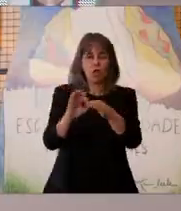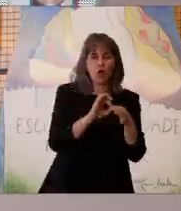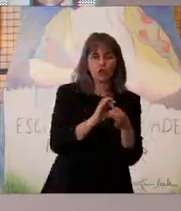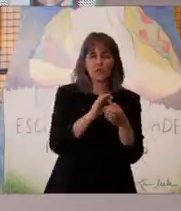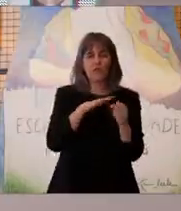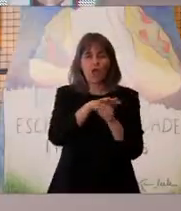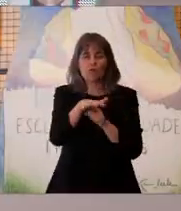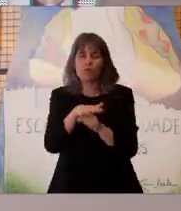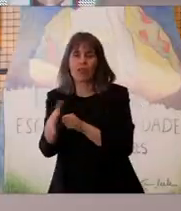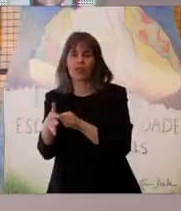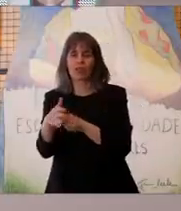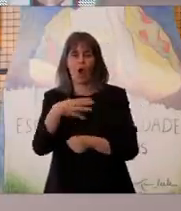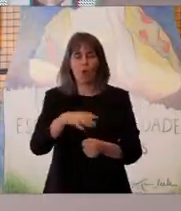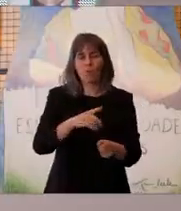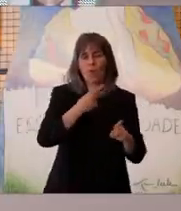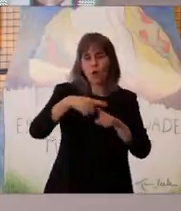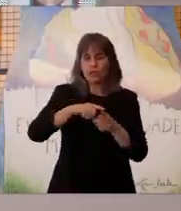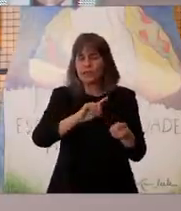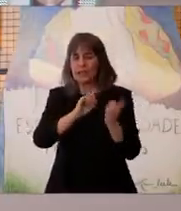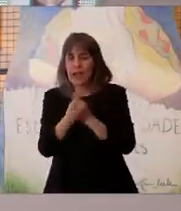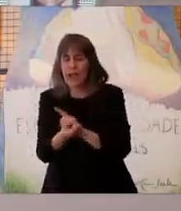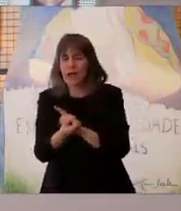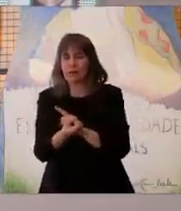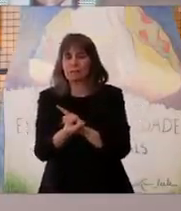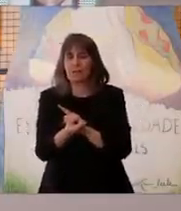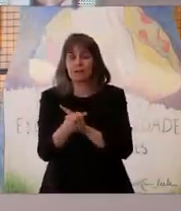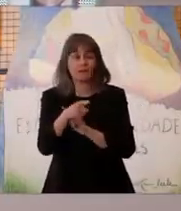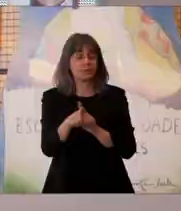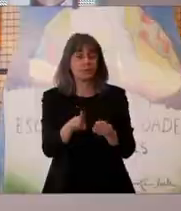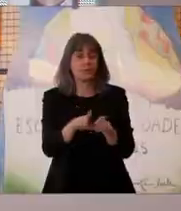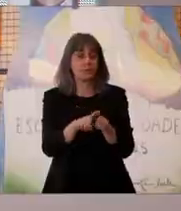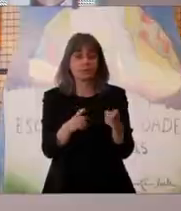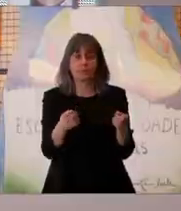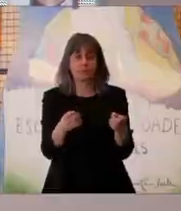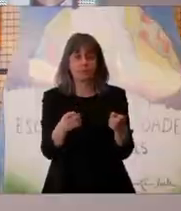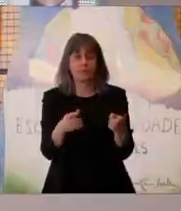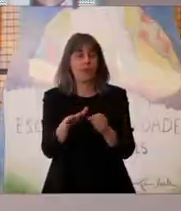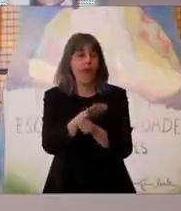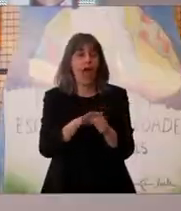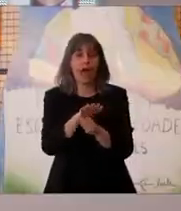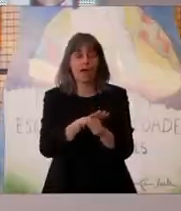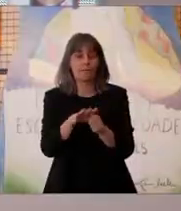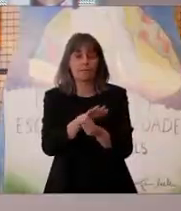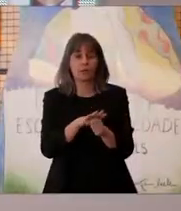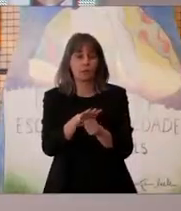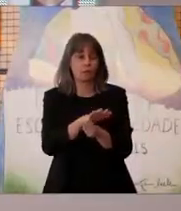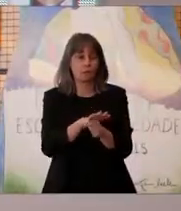la posibilidad de cambiar las cosas es un ámbito